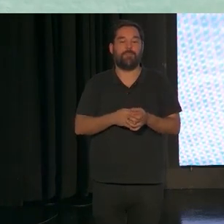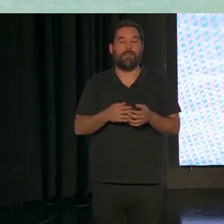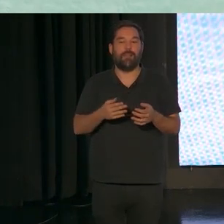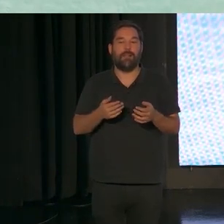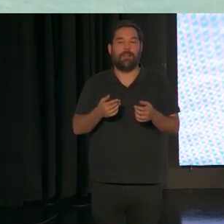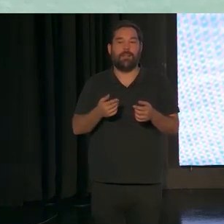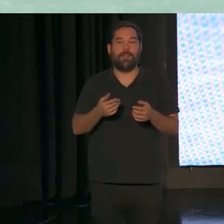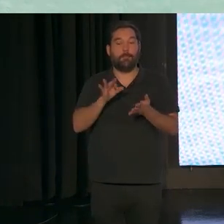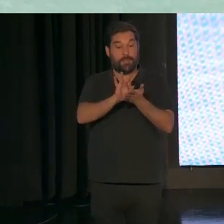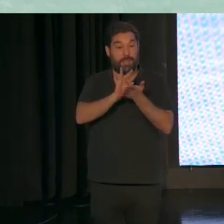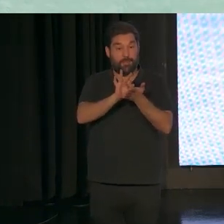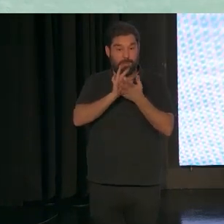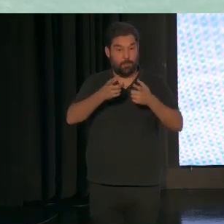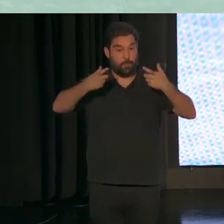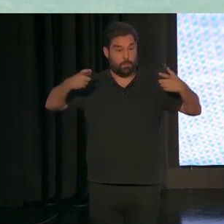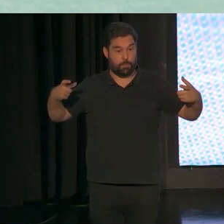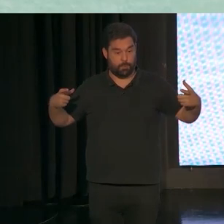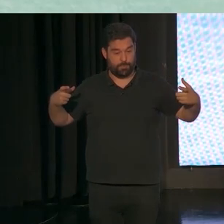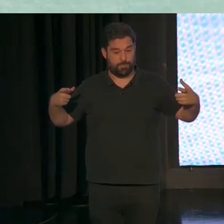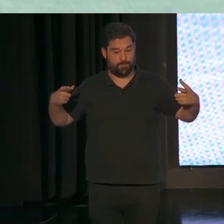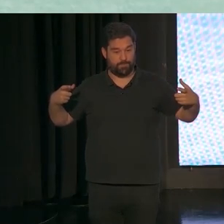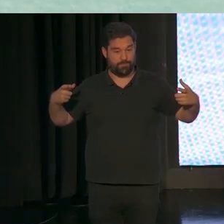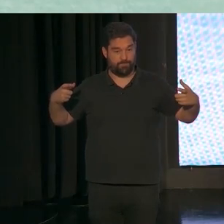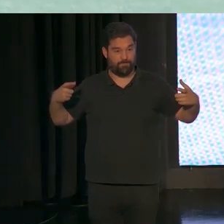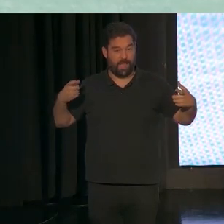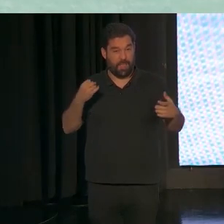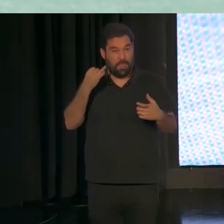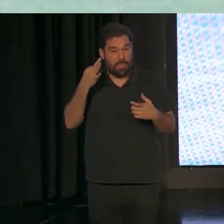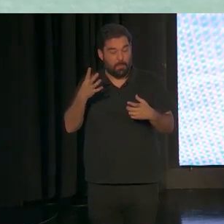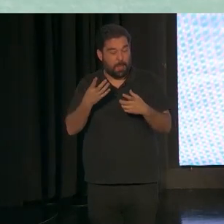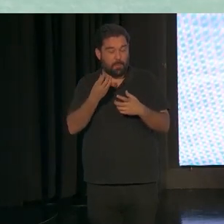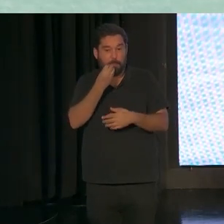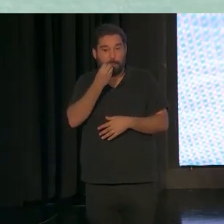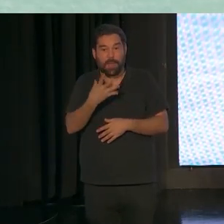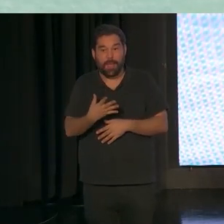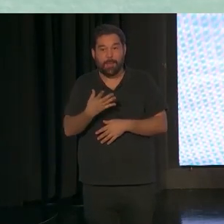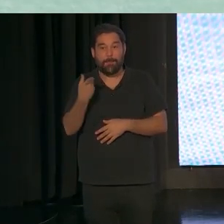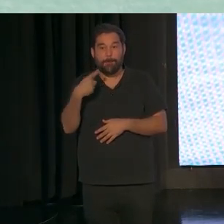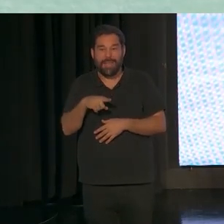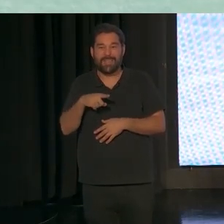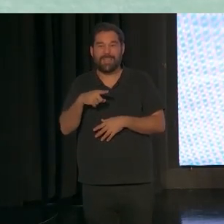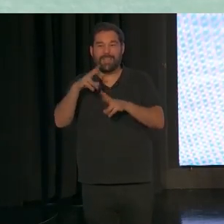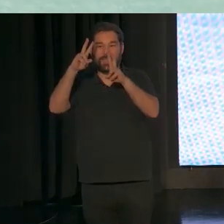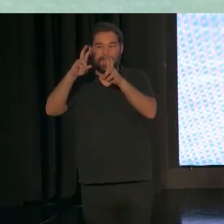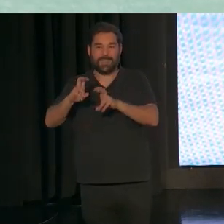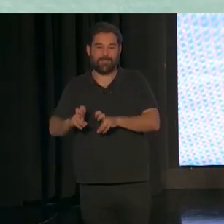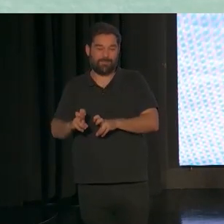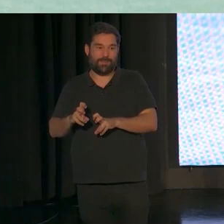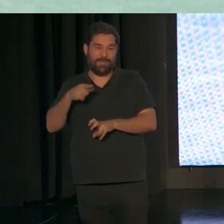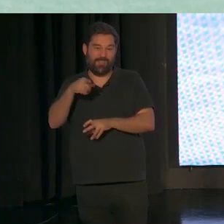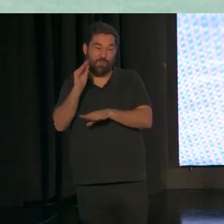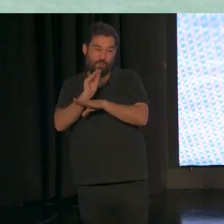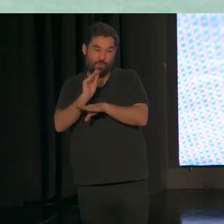aumentan los servicios cuantitativamente muy bien pero cualitativamente hay que